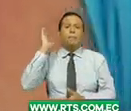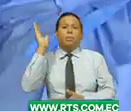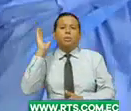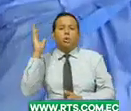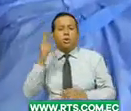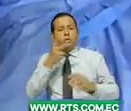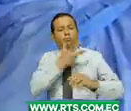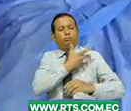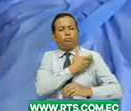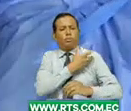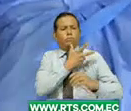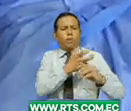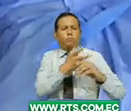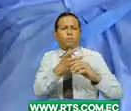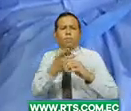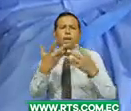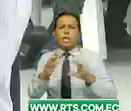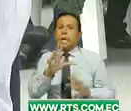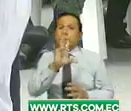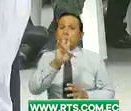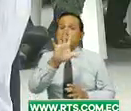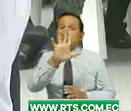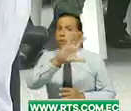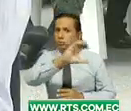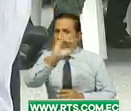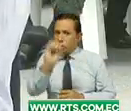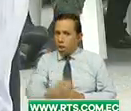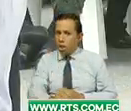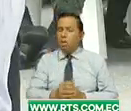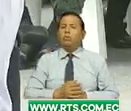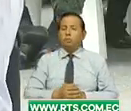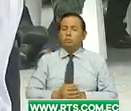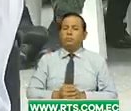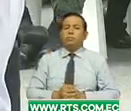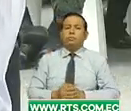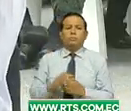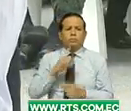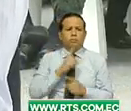al 75%. Terminados los maestros, que son en mayor cantidad,